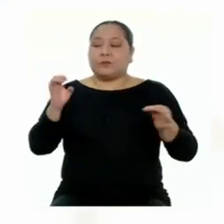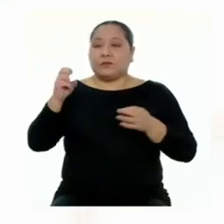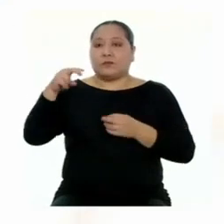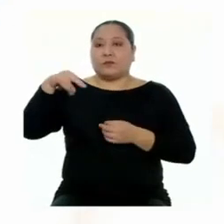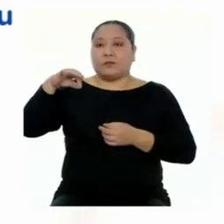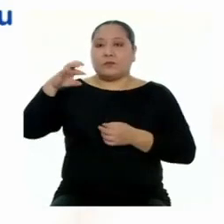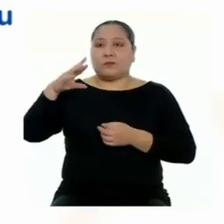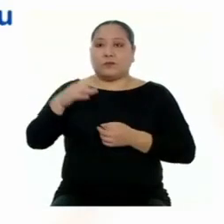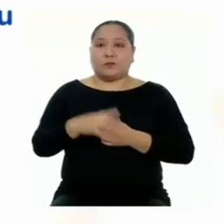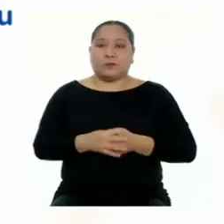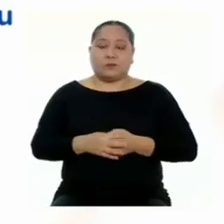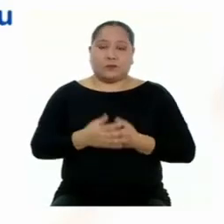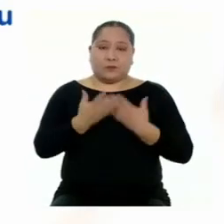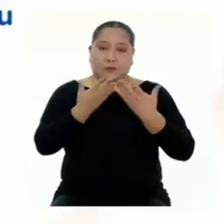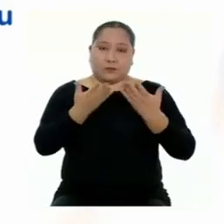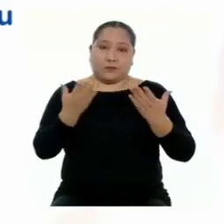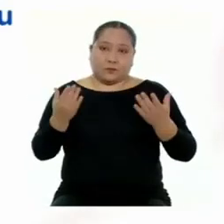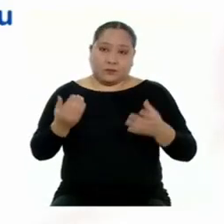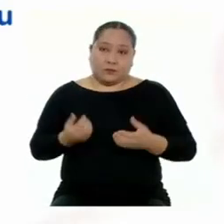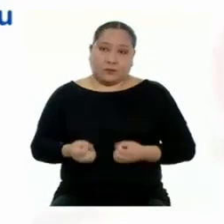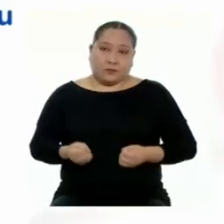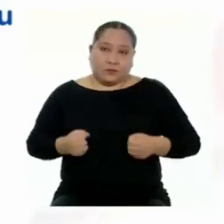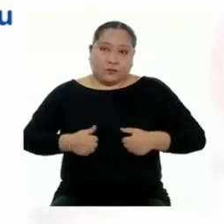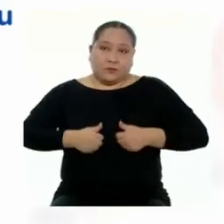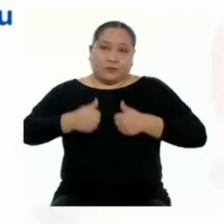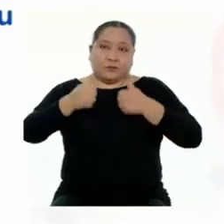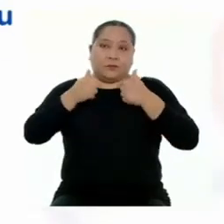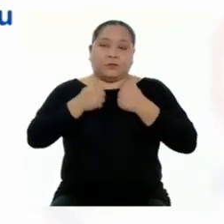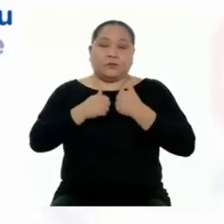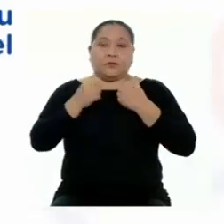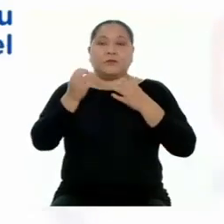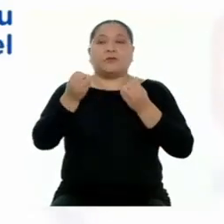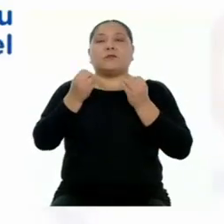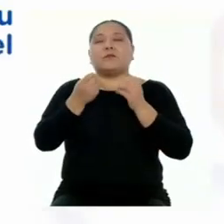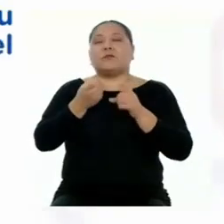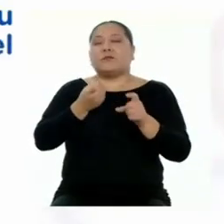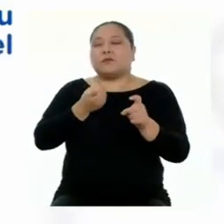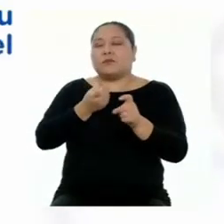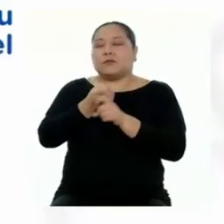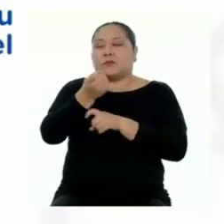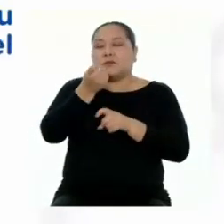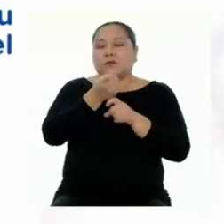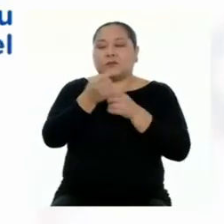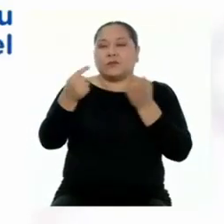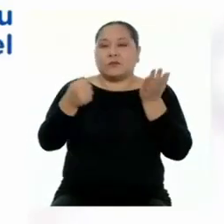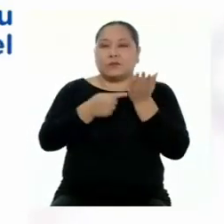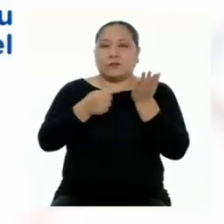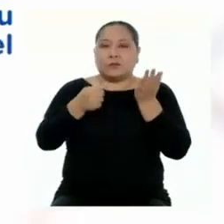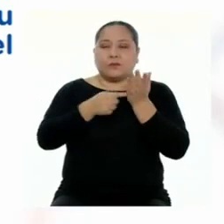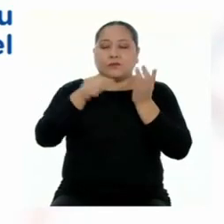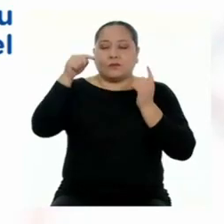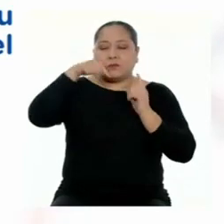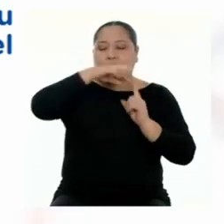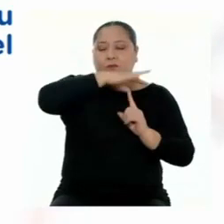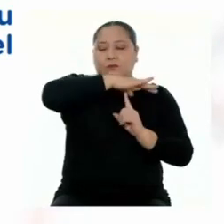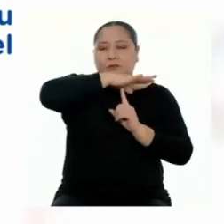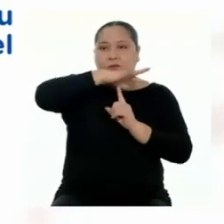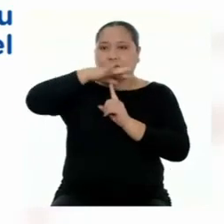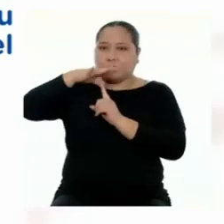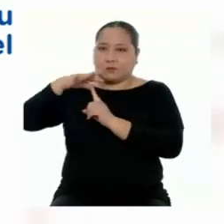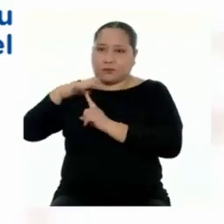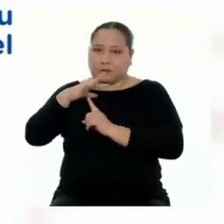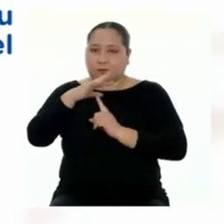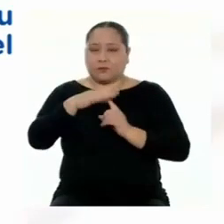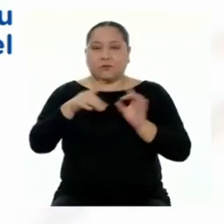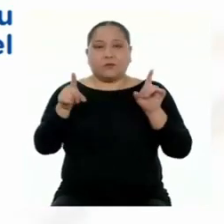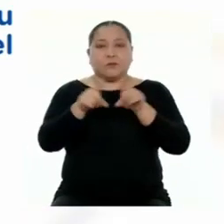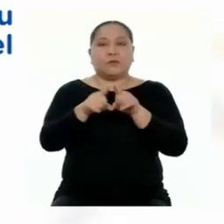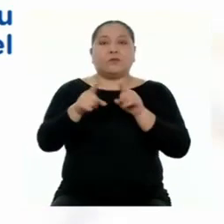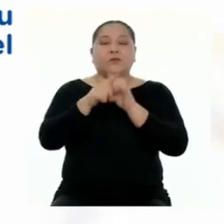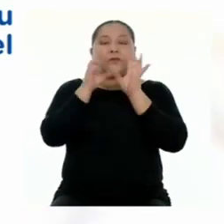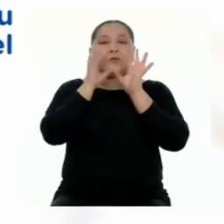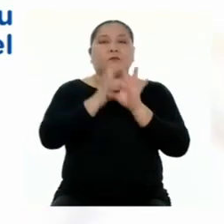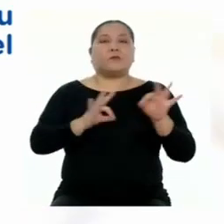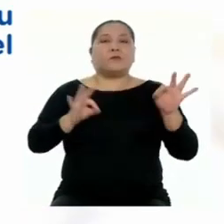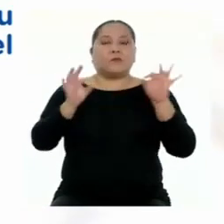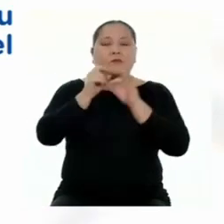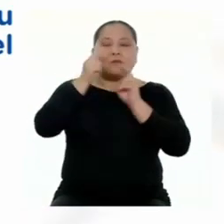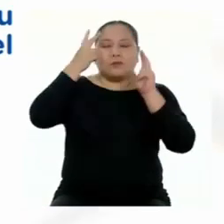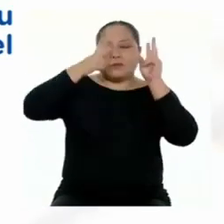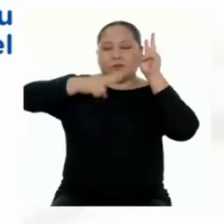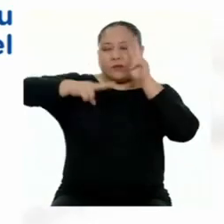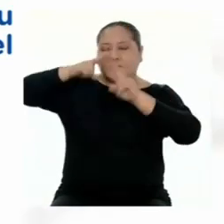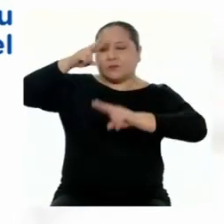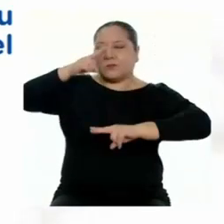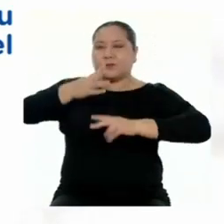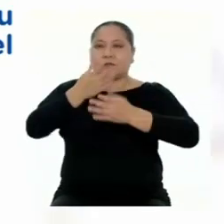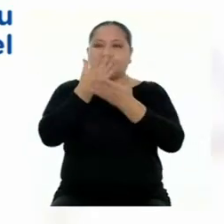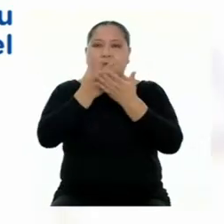vivos y sustenta su opinión respecto al impacto de la tecnología en el ecosistema. También es importante conocer los criterios de